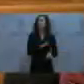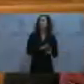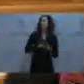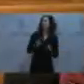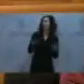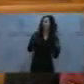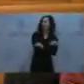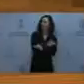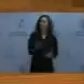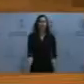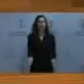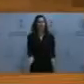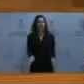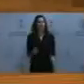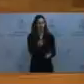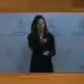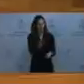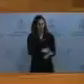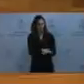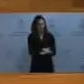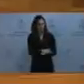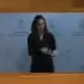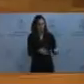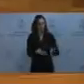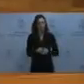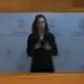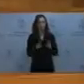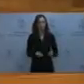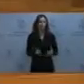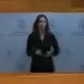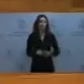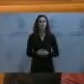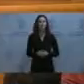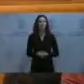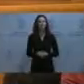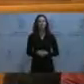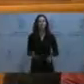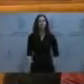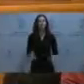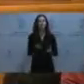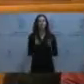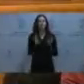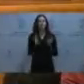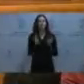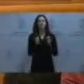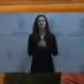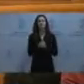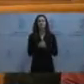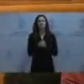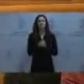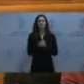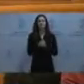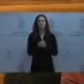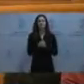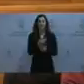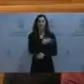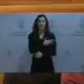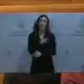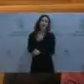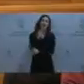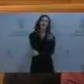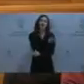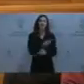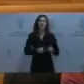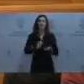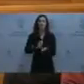Completamente. Señoría, tiene usted la palabra para formular la pregunta. Muy bien. ¿Considera razonable el número de avales y préstamos concedidos